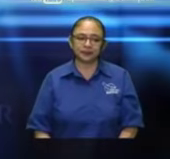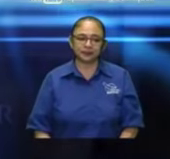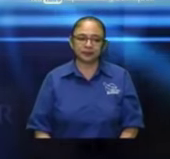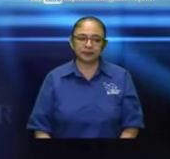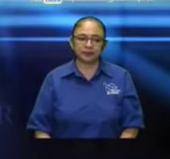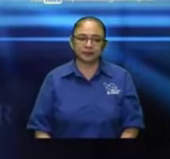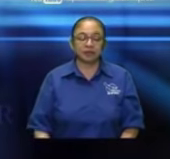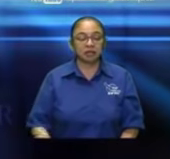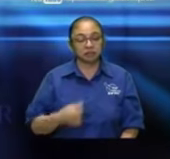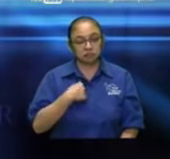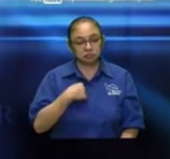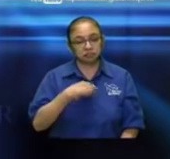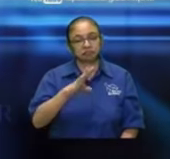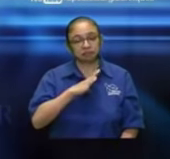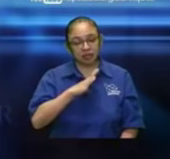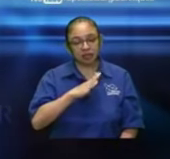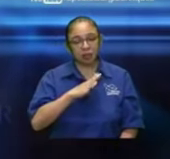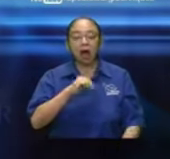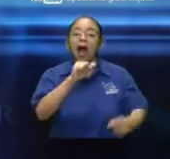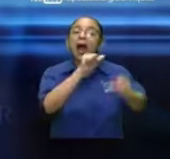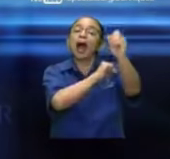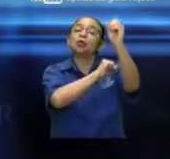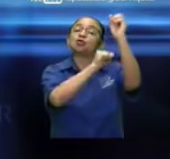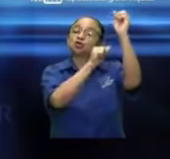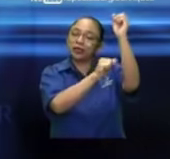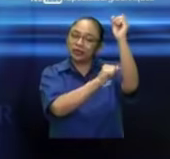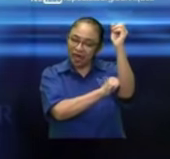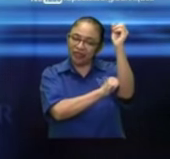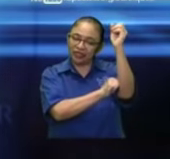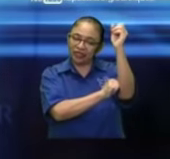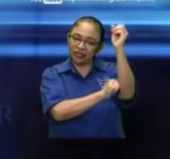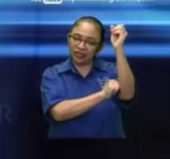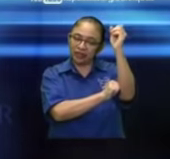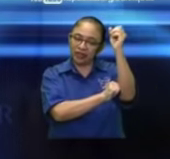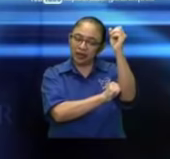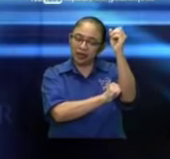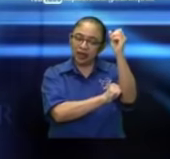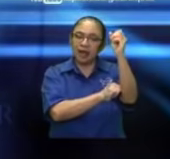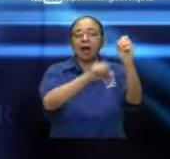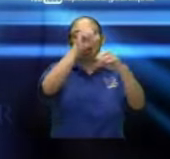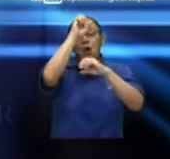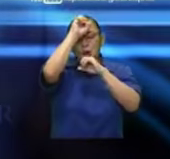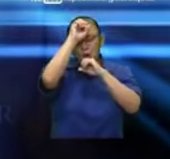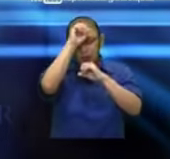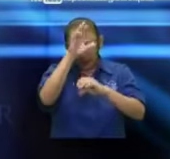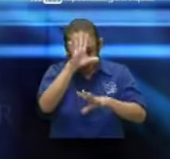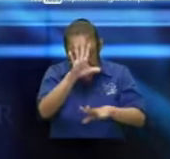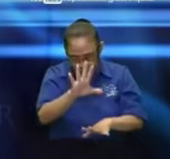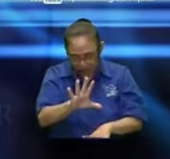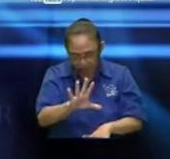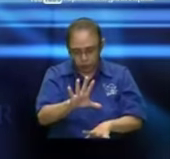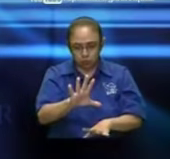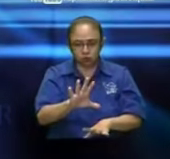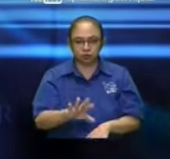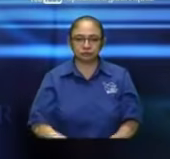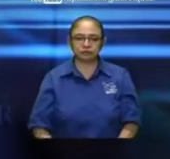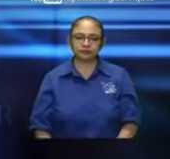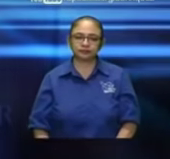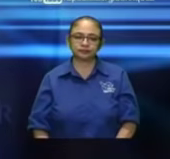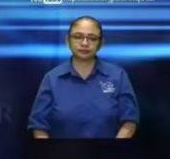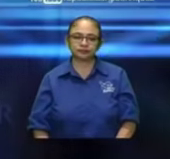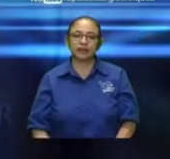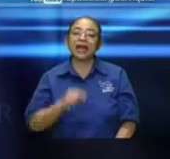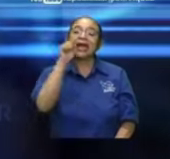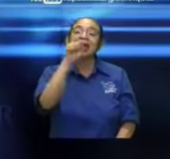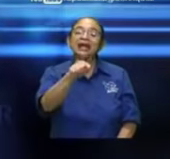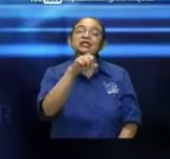superiores y tengo autoridad sobre mis soldados. Principio de autoridad, me sujeto, se sujetan a mí. ¿Sí?